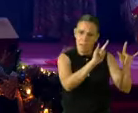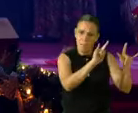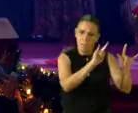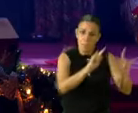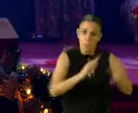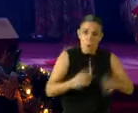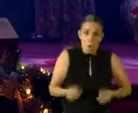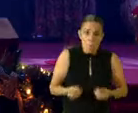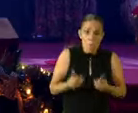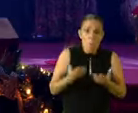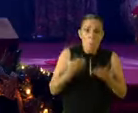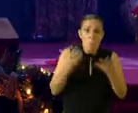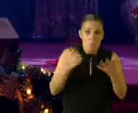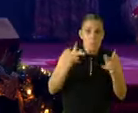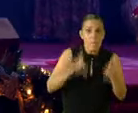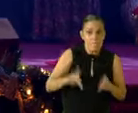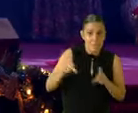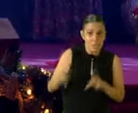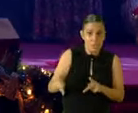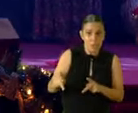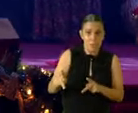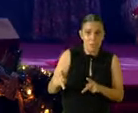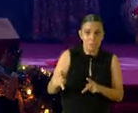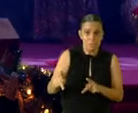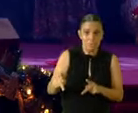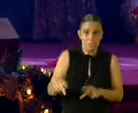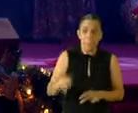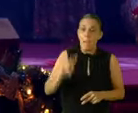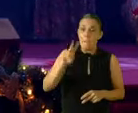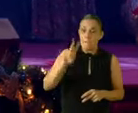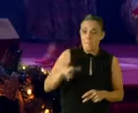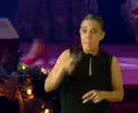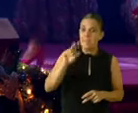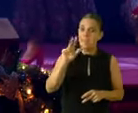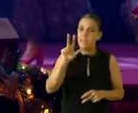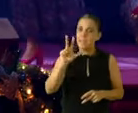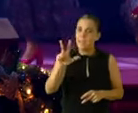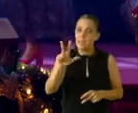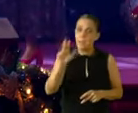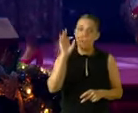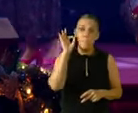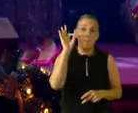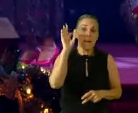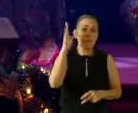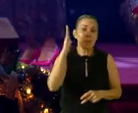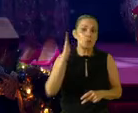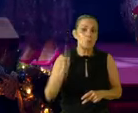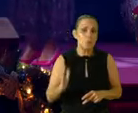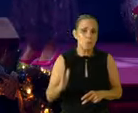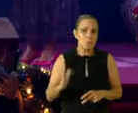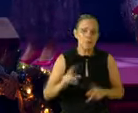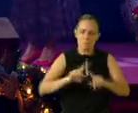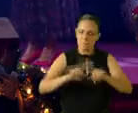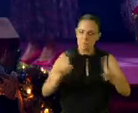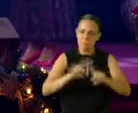personas, 250, 23 pastores, alguien tiene que aplaudir por eso, de todas las denominaciones,